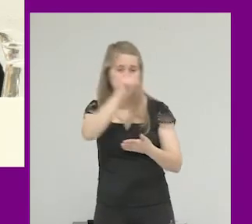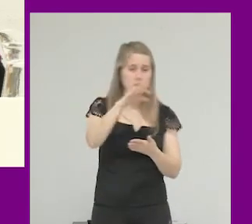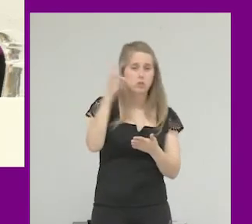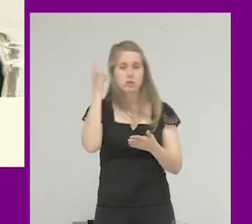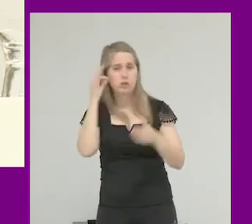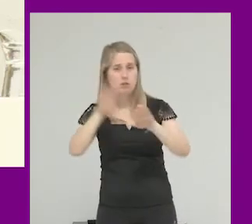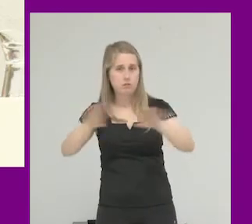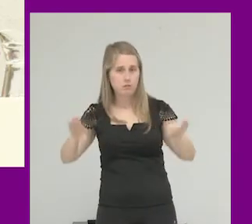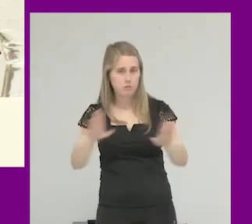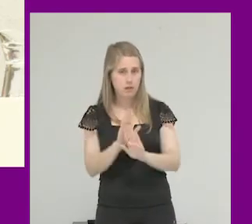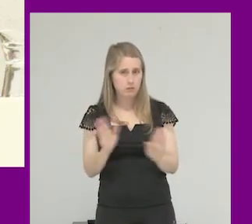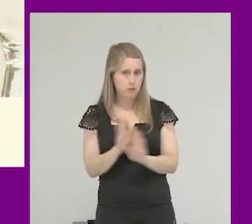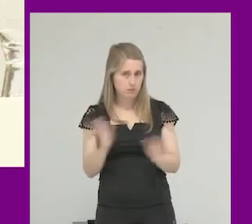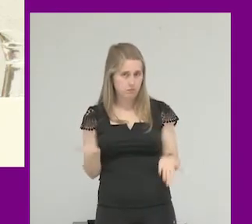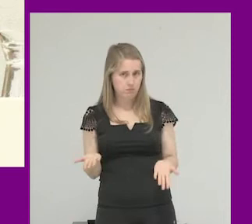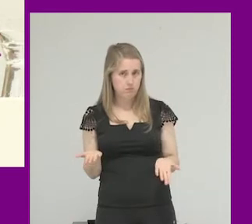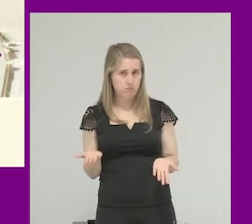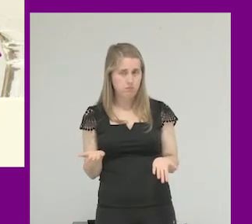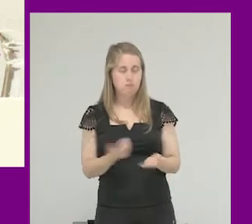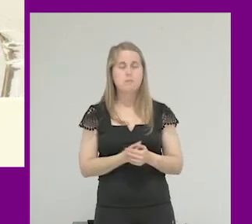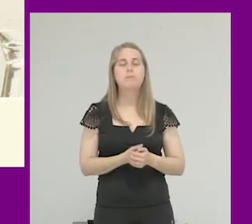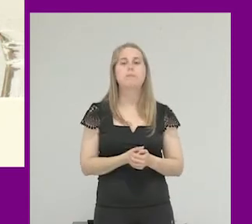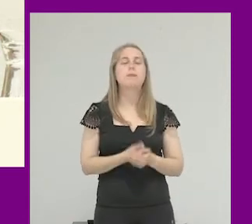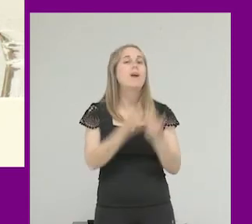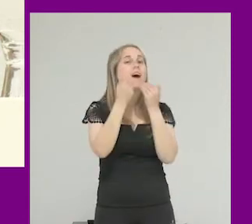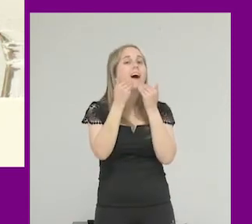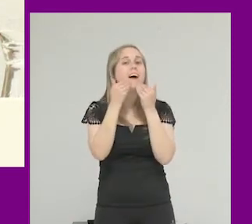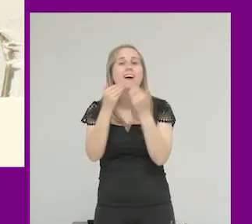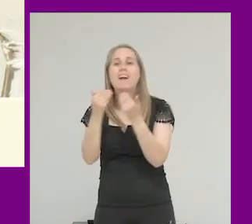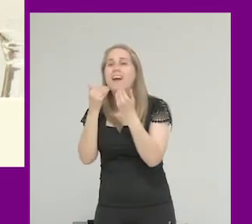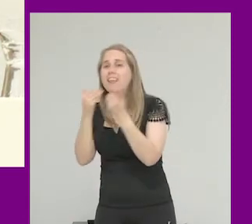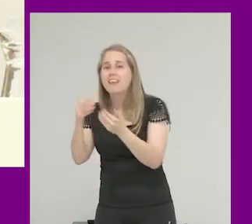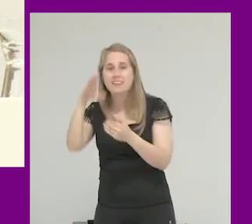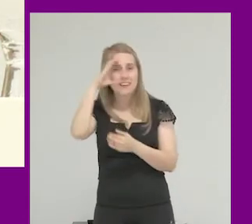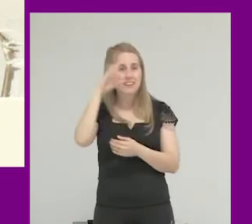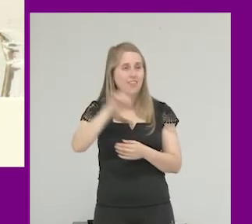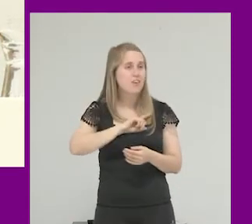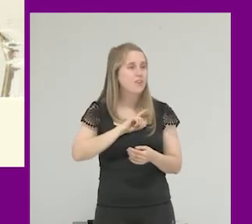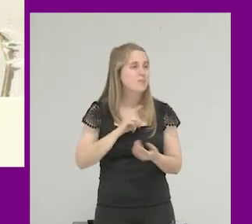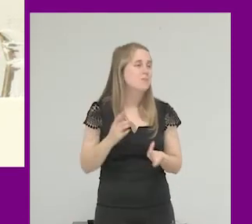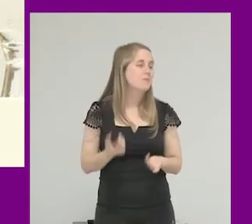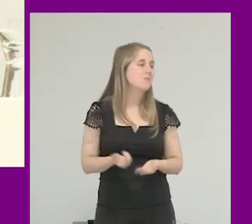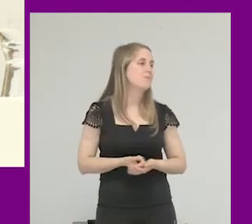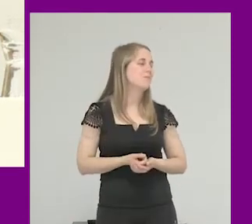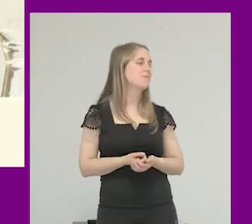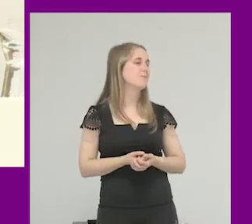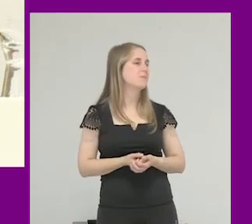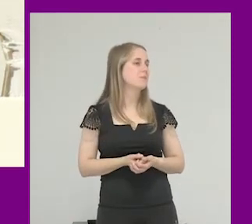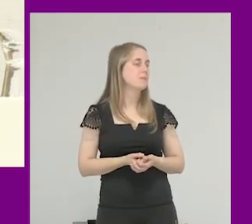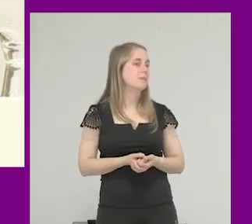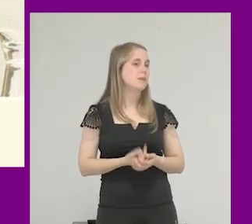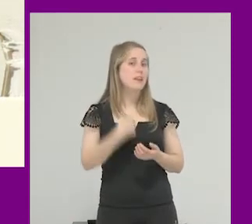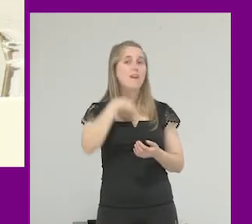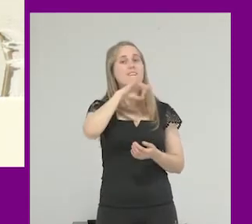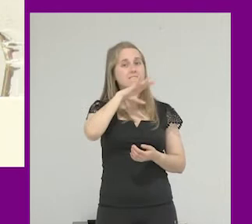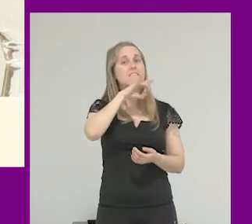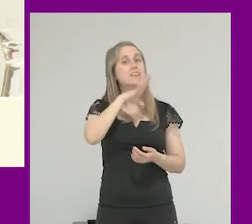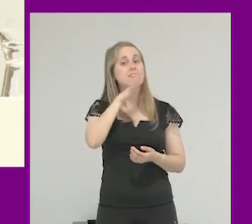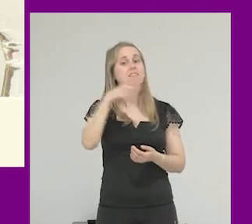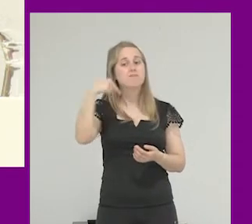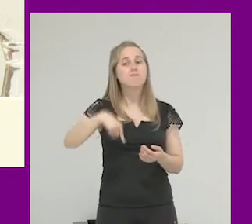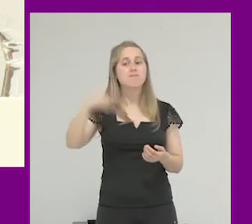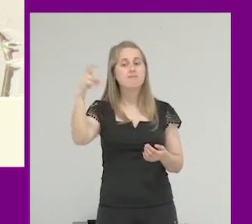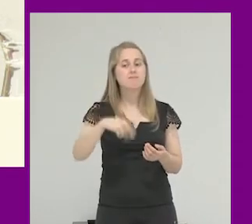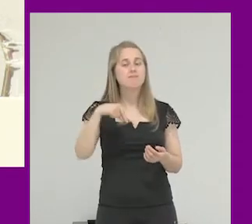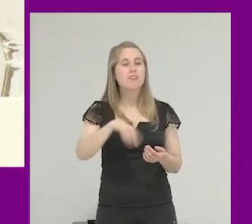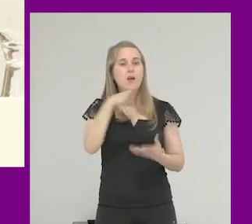que normalmente se hace. Bueno, pues muchas gracias por la atención y estoy contenta de estar aquí